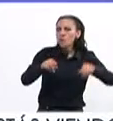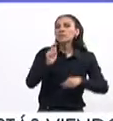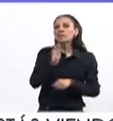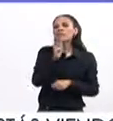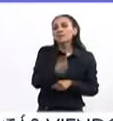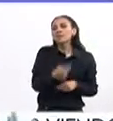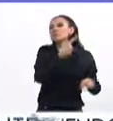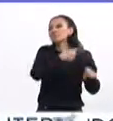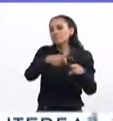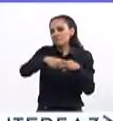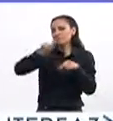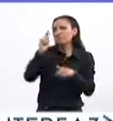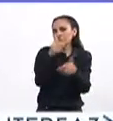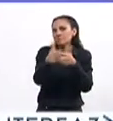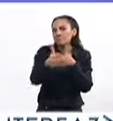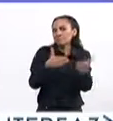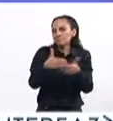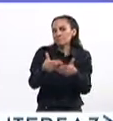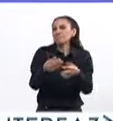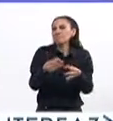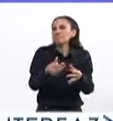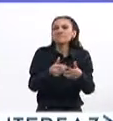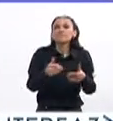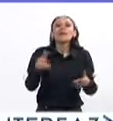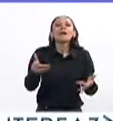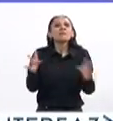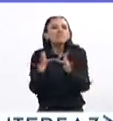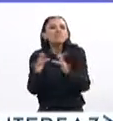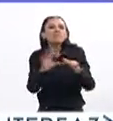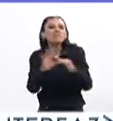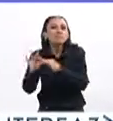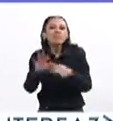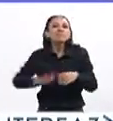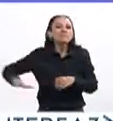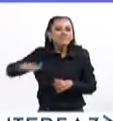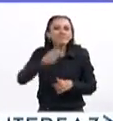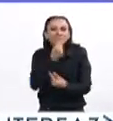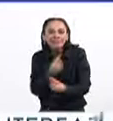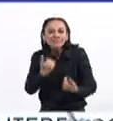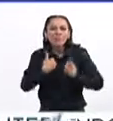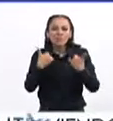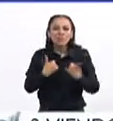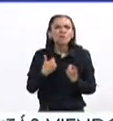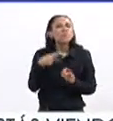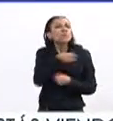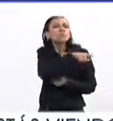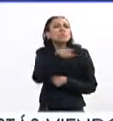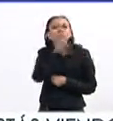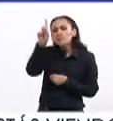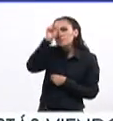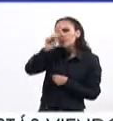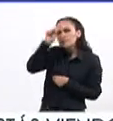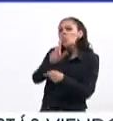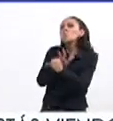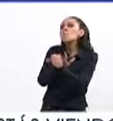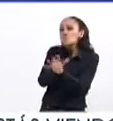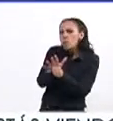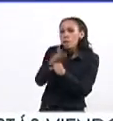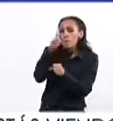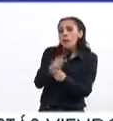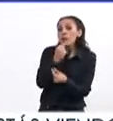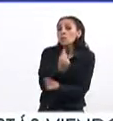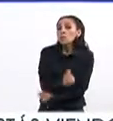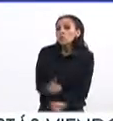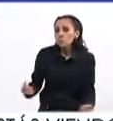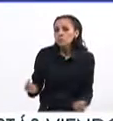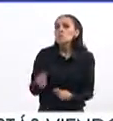con muchas herramientas tecnológicas, los jóvenes, ¿cuáles son las recomendaciones que están ustedes estableciendo precisamente para los niños?